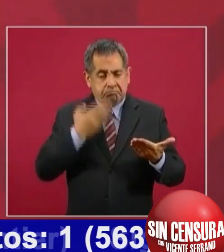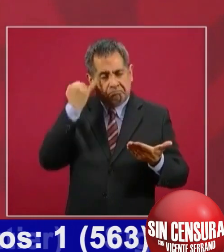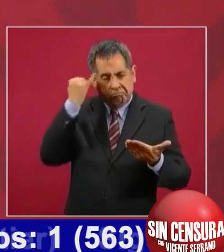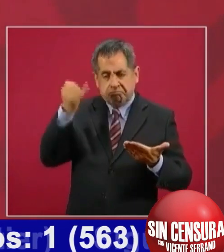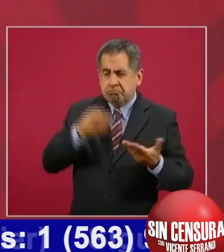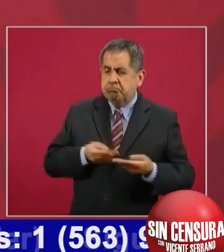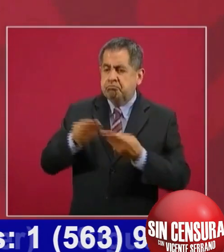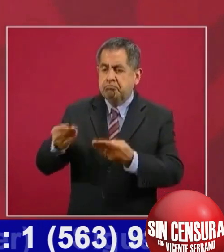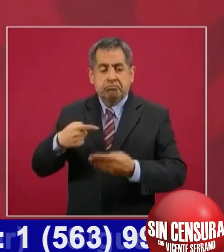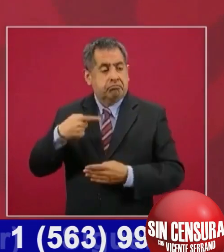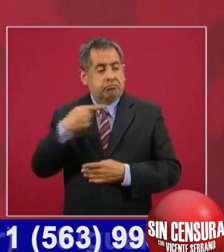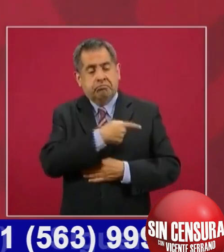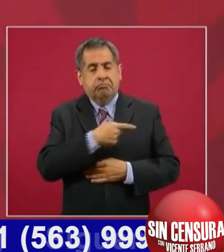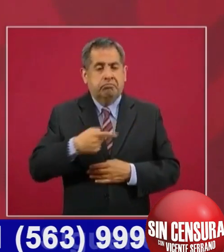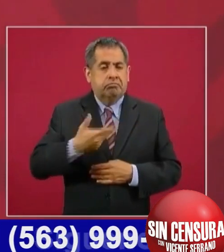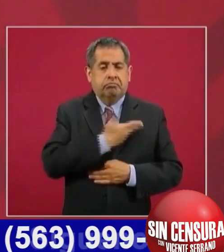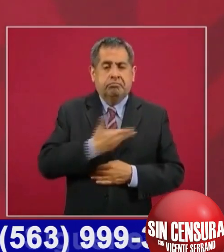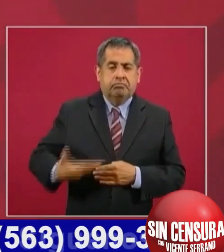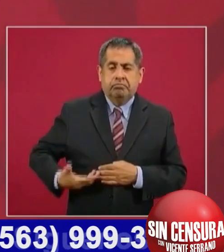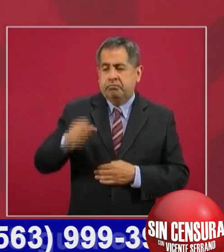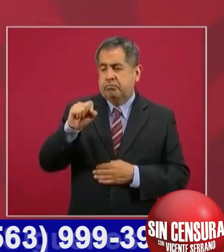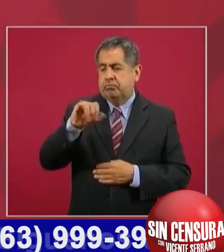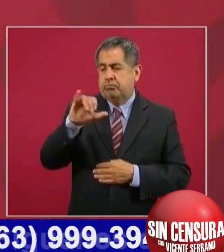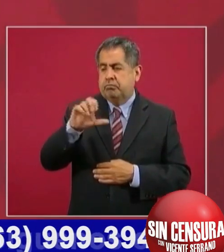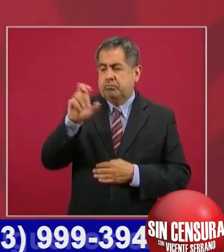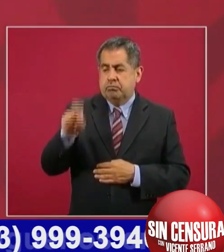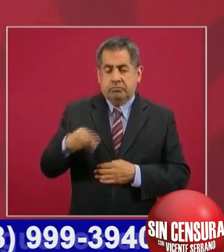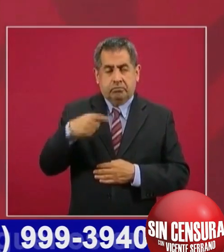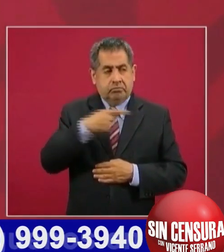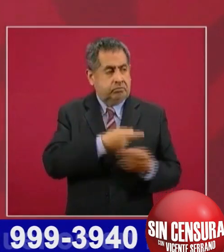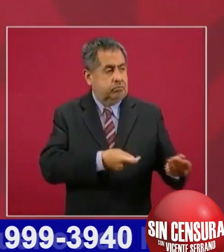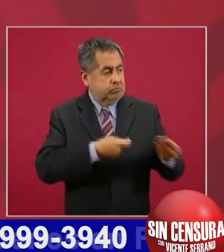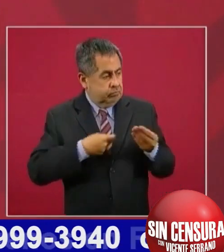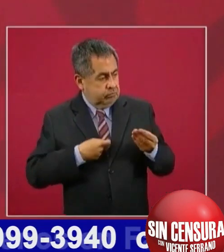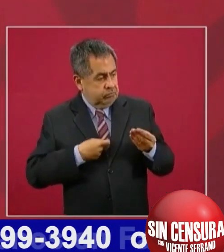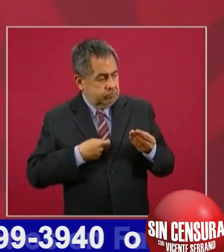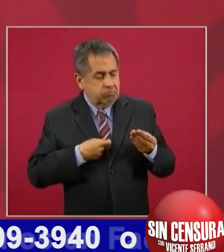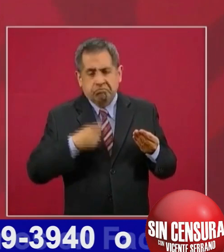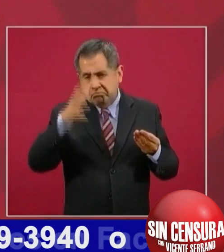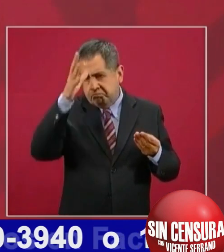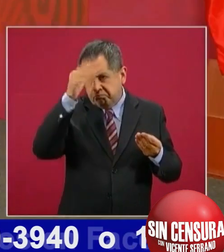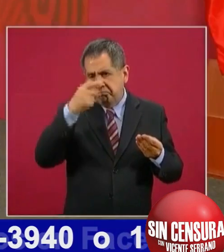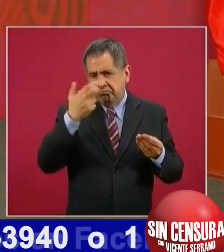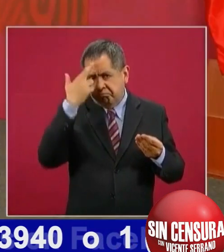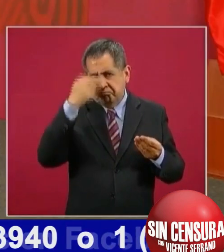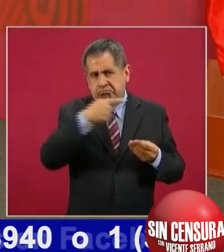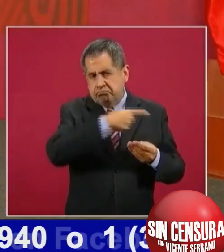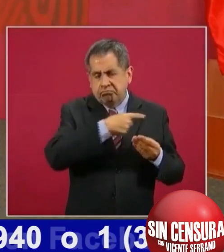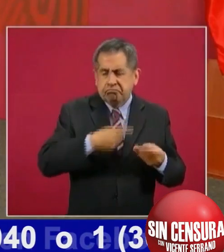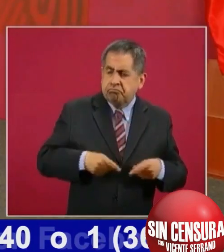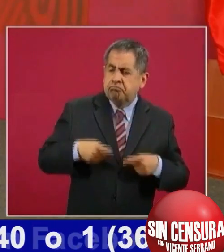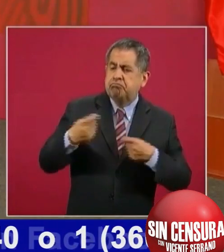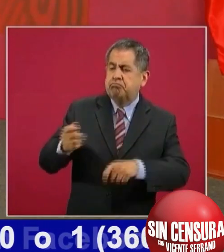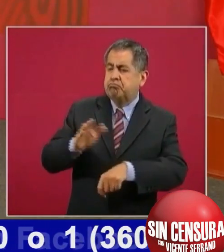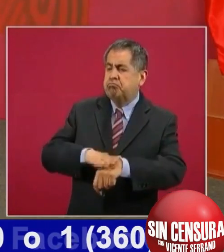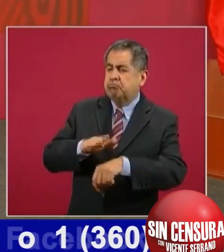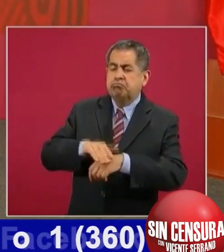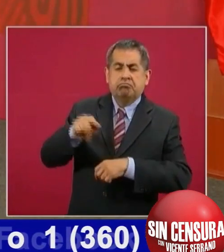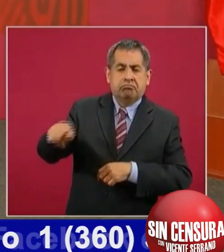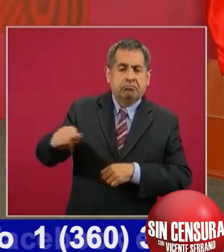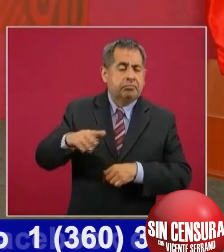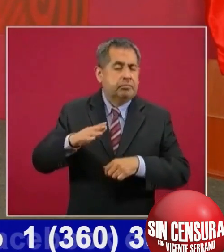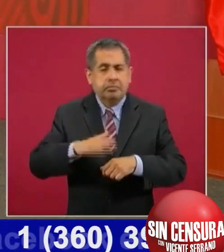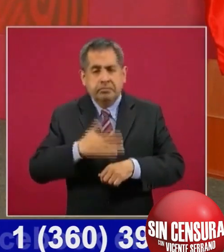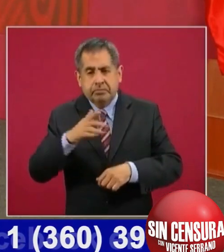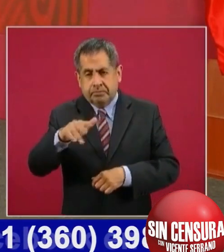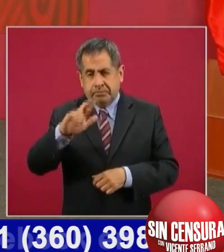presidente de la Suprema Corte de Justicia. Nosotros estamos totalmente de acuerdo con ellos porque recuerdo